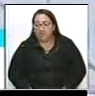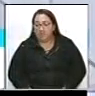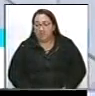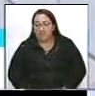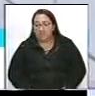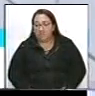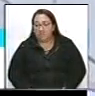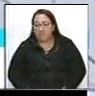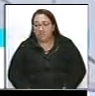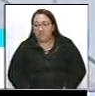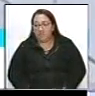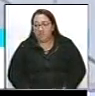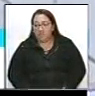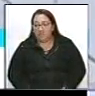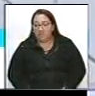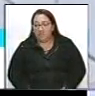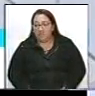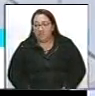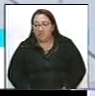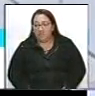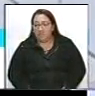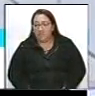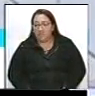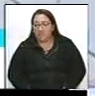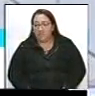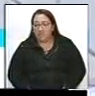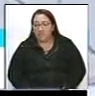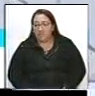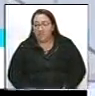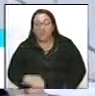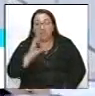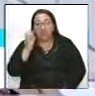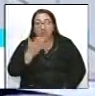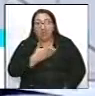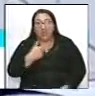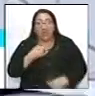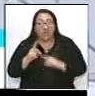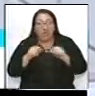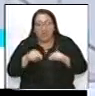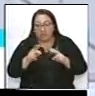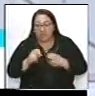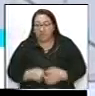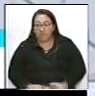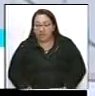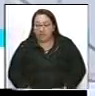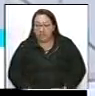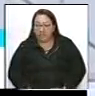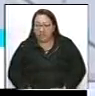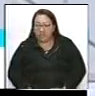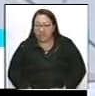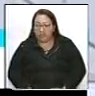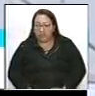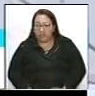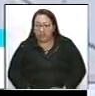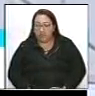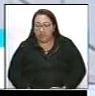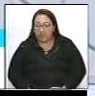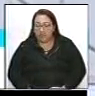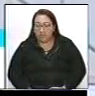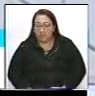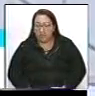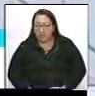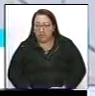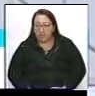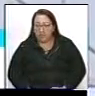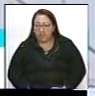feo. Pero yo creo, Presidenta, que si hoy día debatimos este tema, y digamos que se desestime, se archiva, ahí